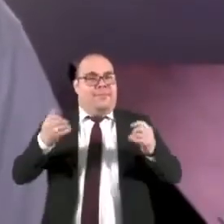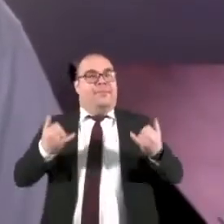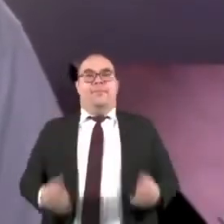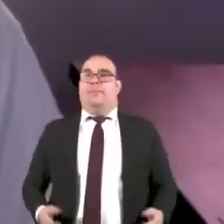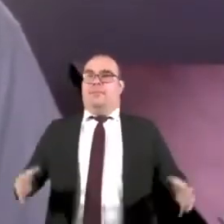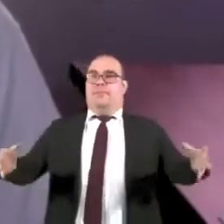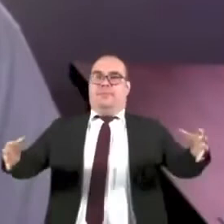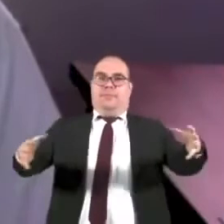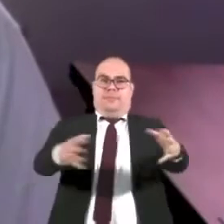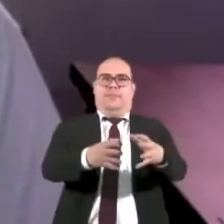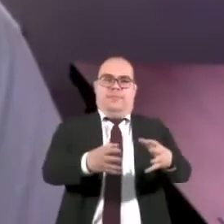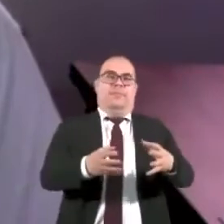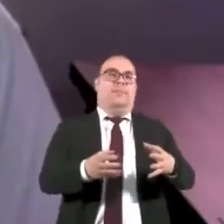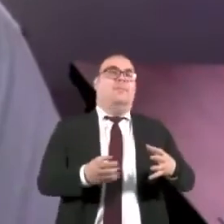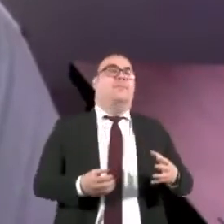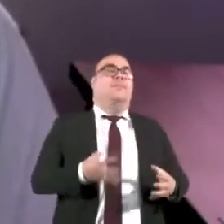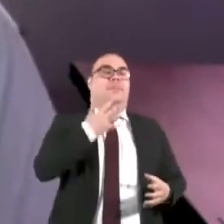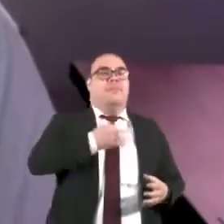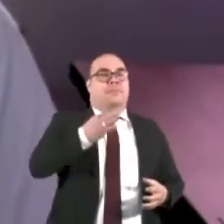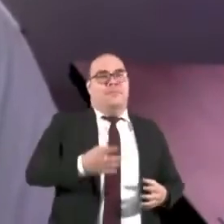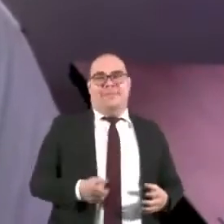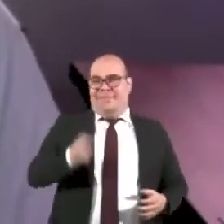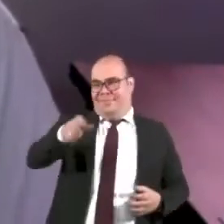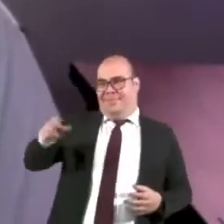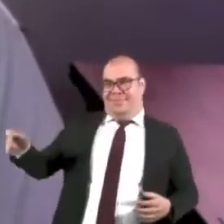ante la comisión de la verdad. Yo con las víctimas yo le